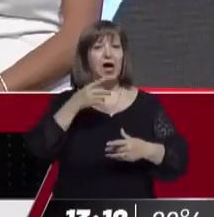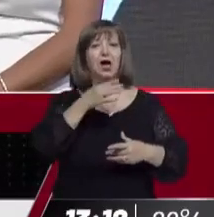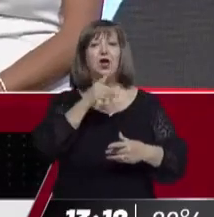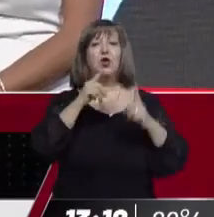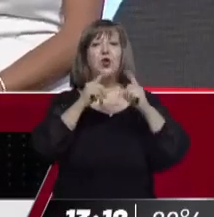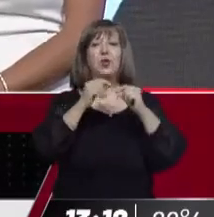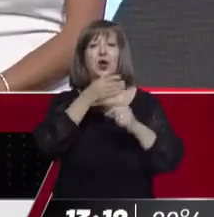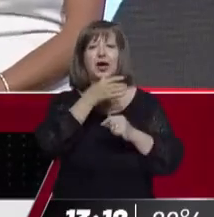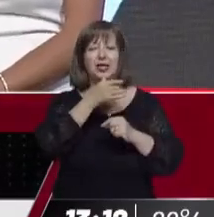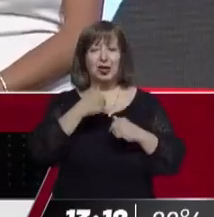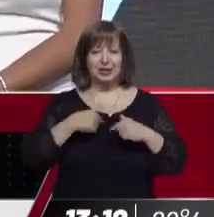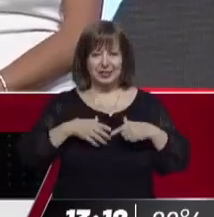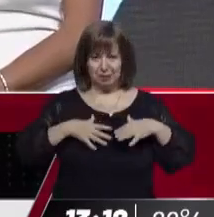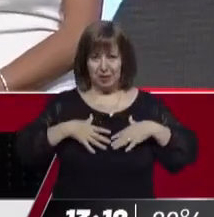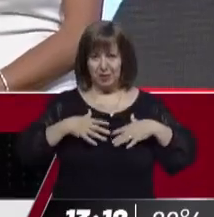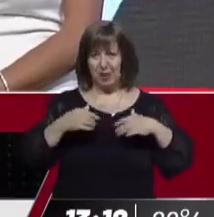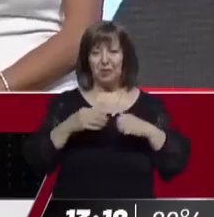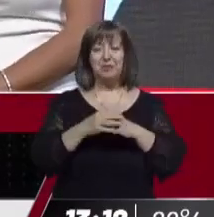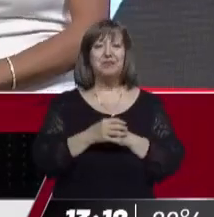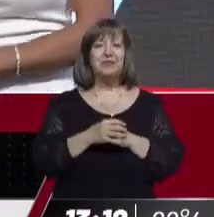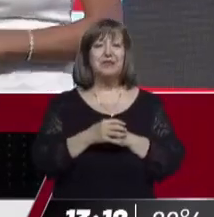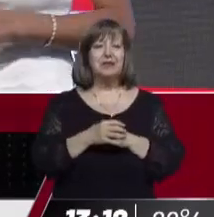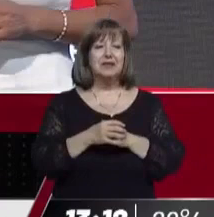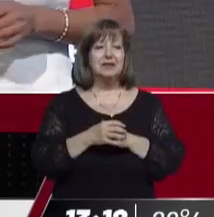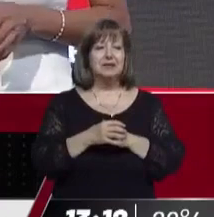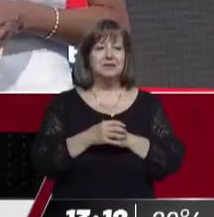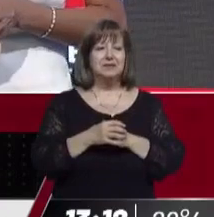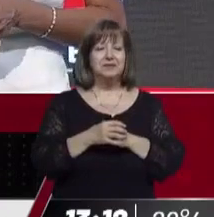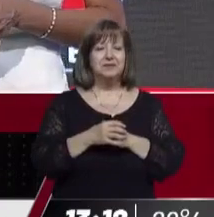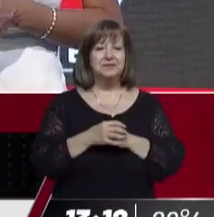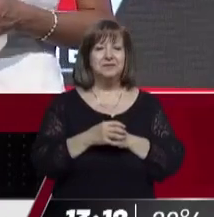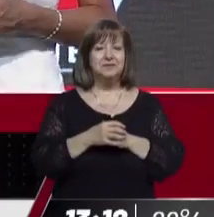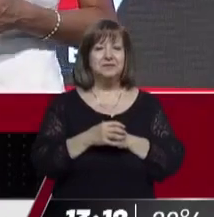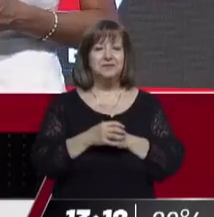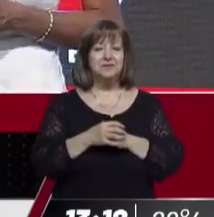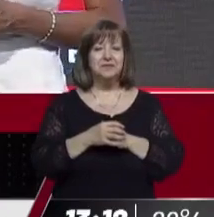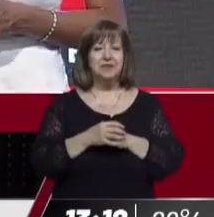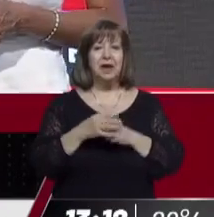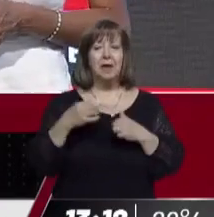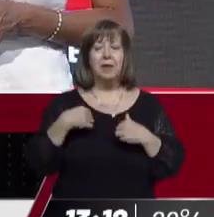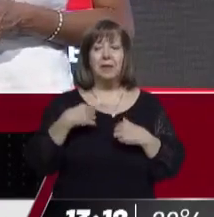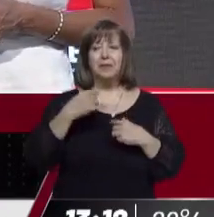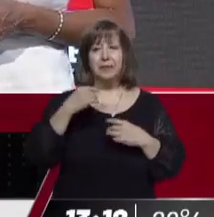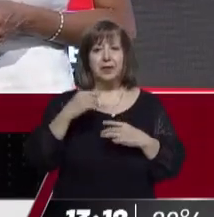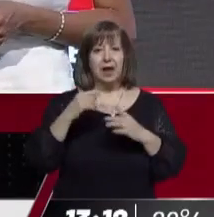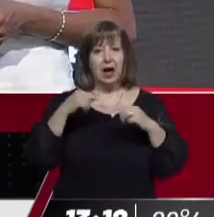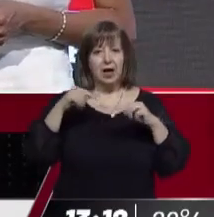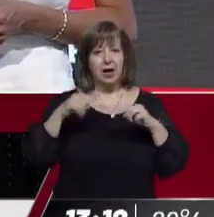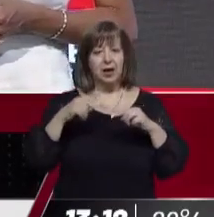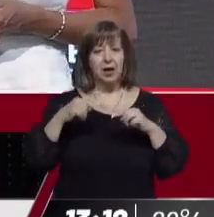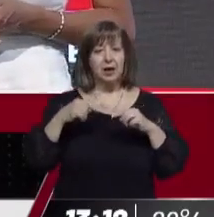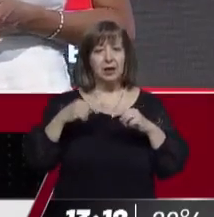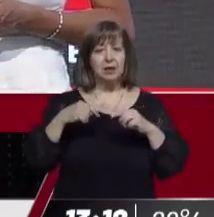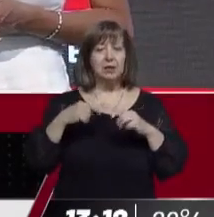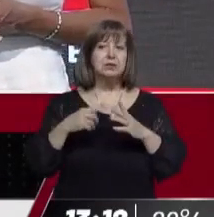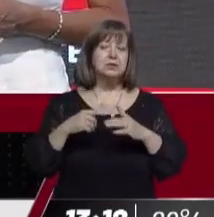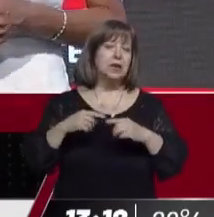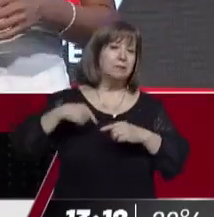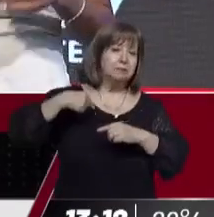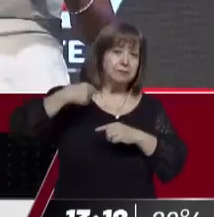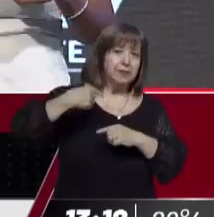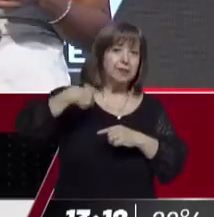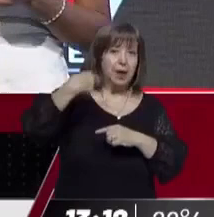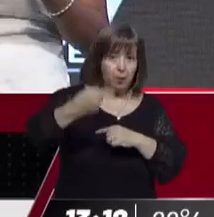Bueno, pero qué bien. Bueno, vamos a estar atentos para que nos cuentes después cómo ha sido el